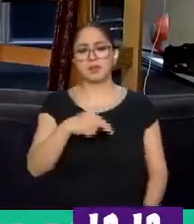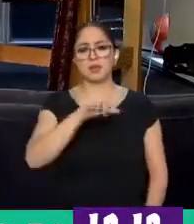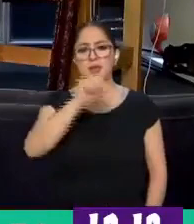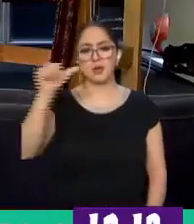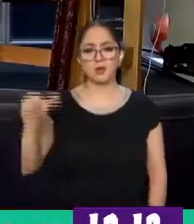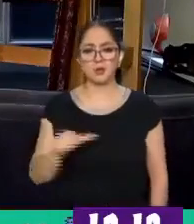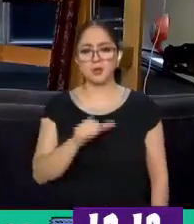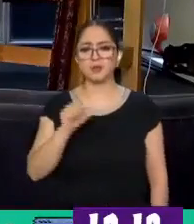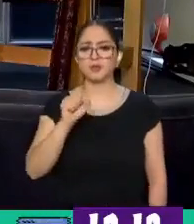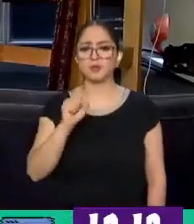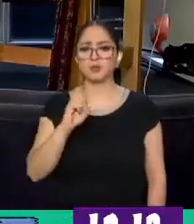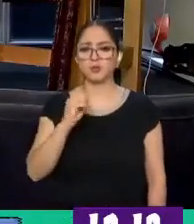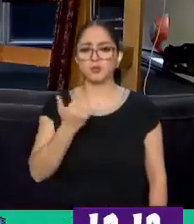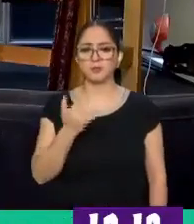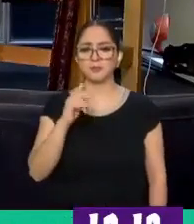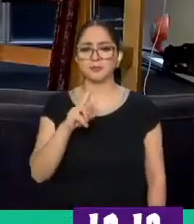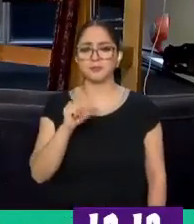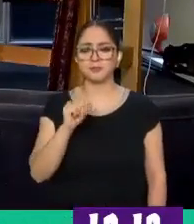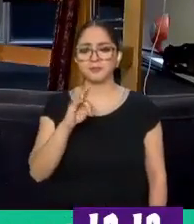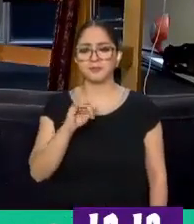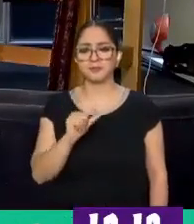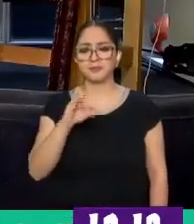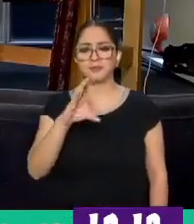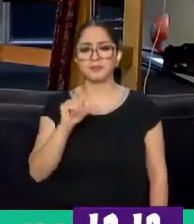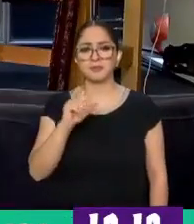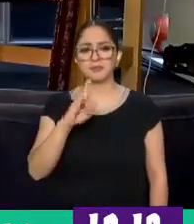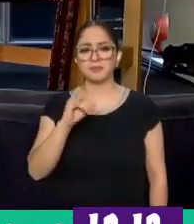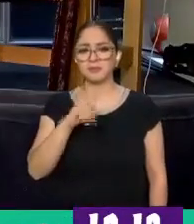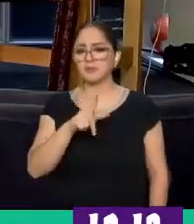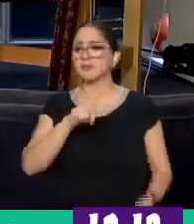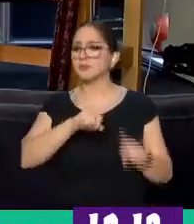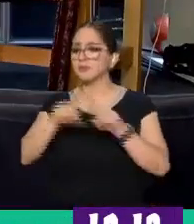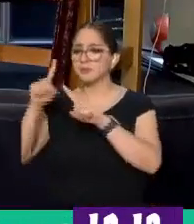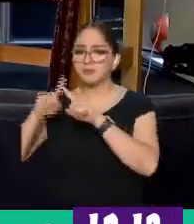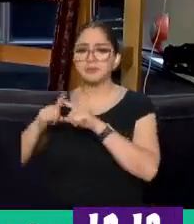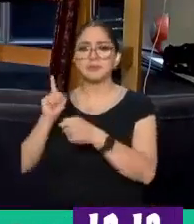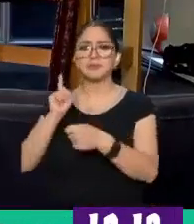@soyRafaCarvajal, @soyRafaCarvajal en cualquier red social. Gracias, guapo. Una estrella del TikTok.